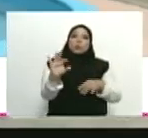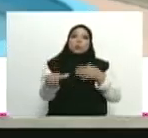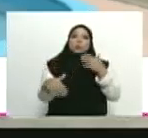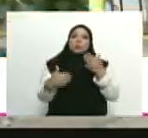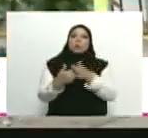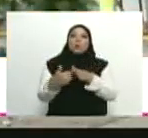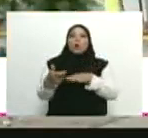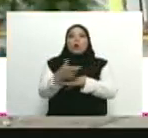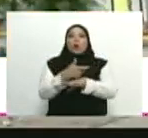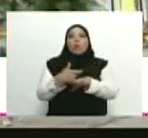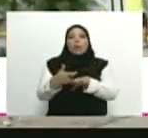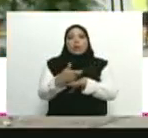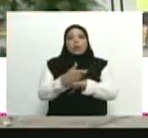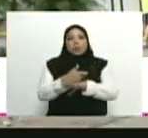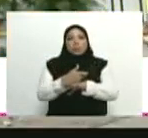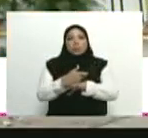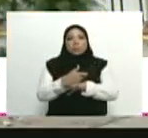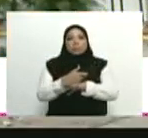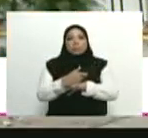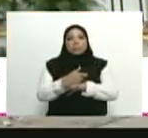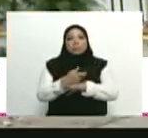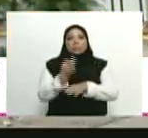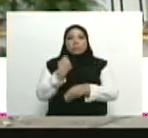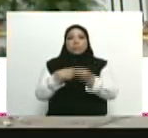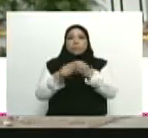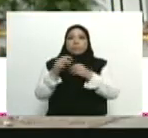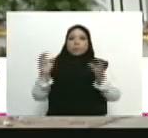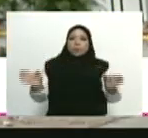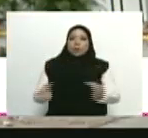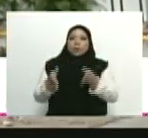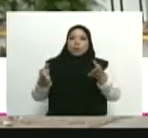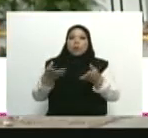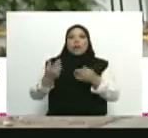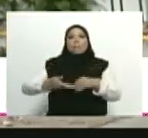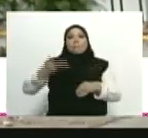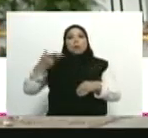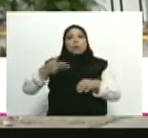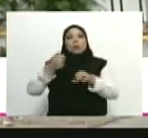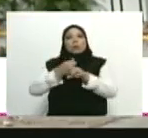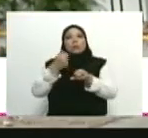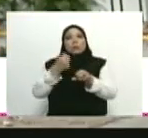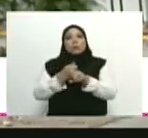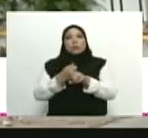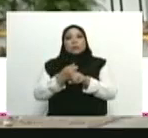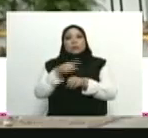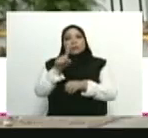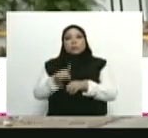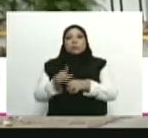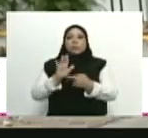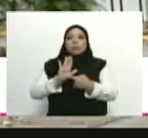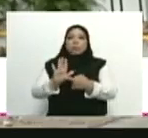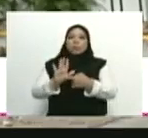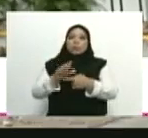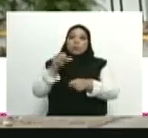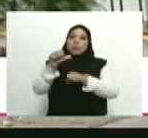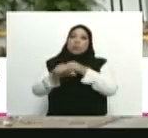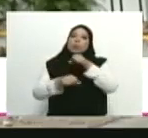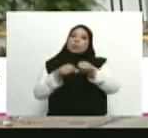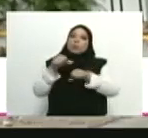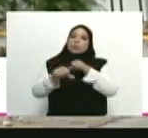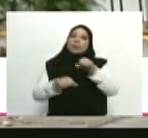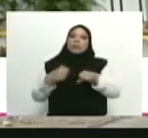nuestro gobernador José Vázquez, que se le está dando un impulso importante y que, como le decía, representa una sincronía